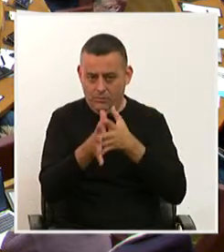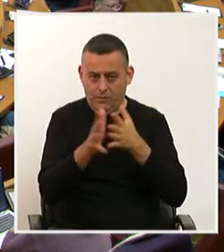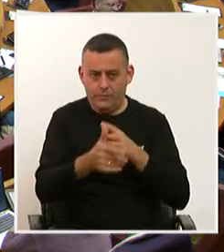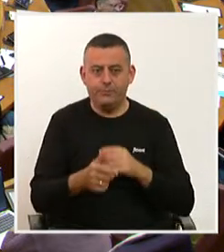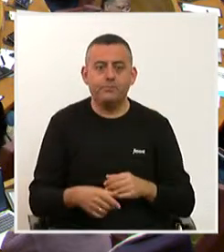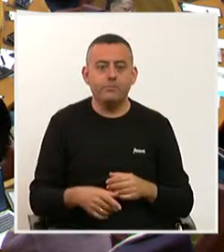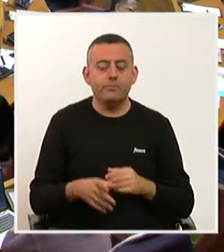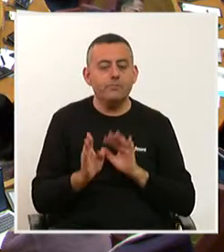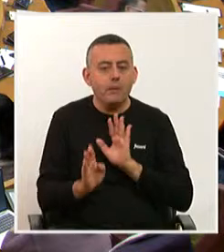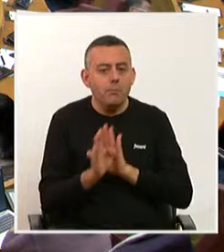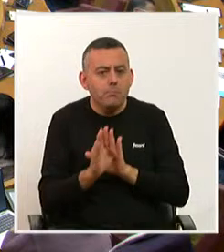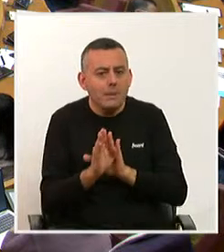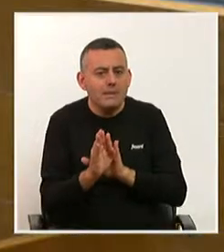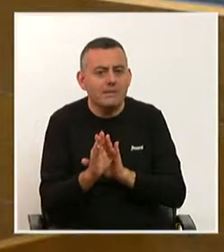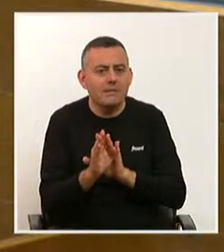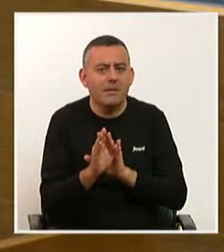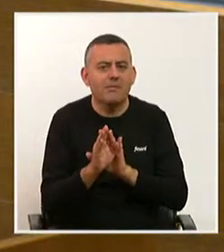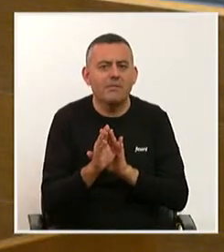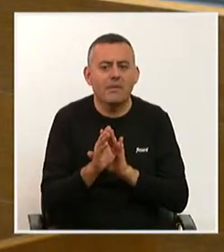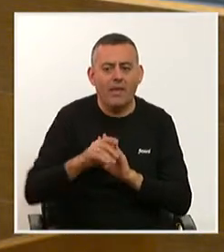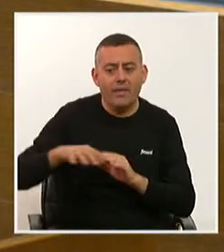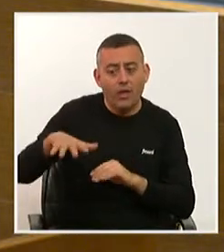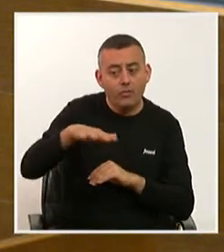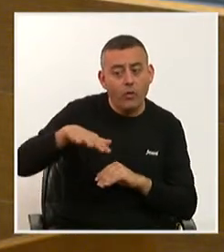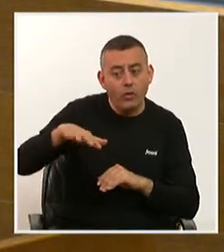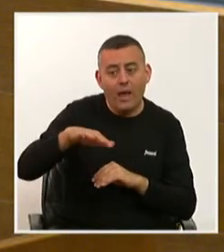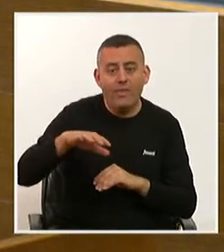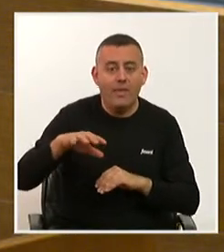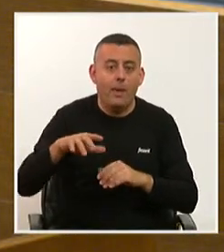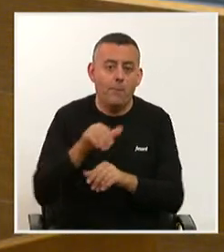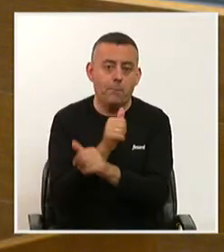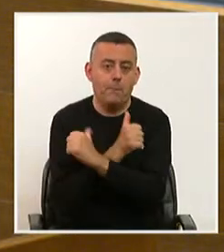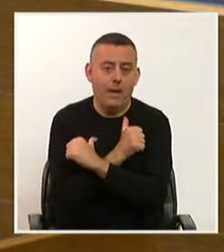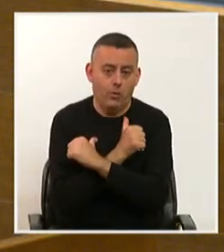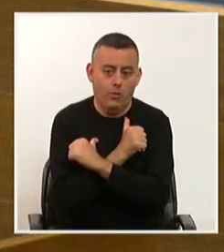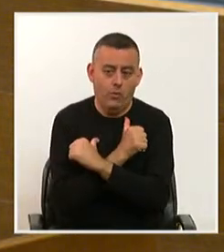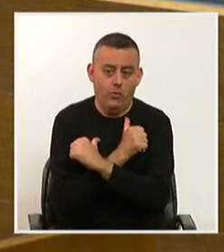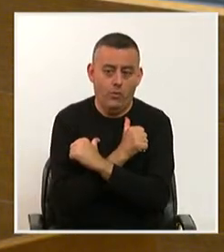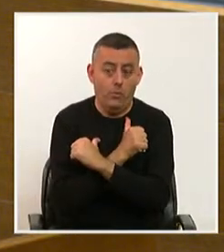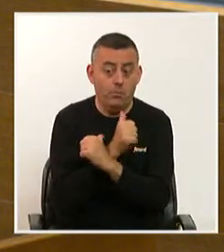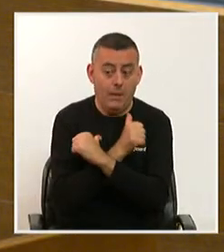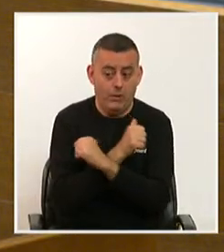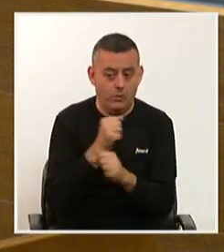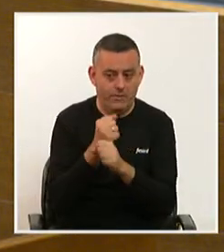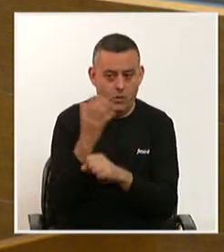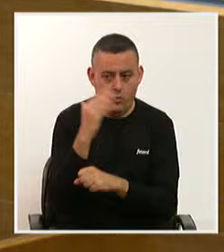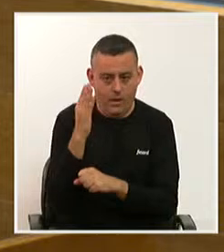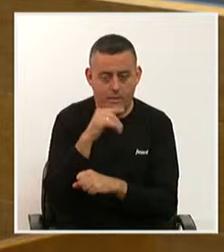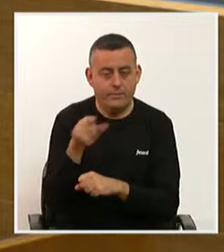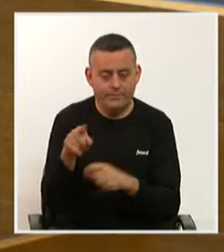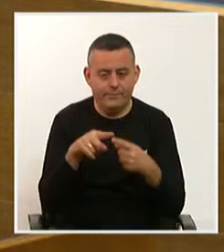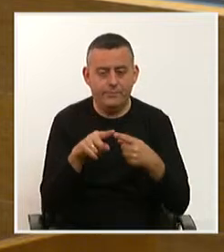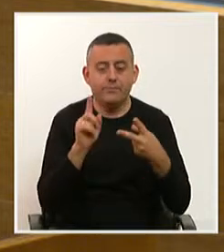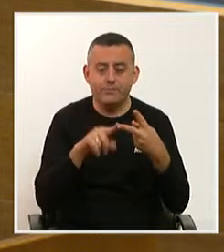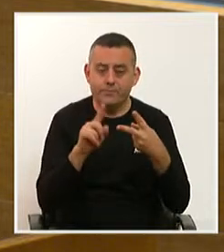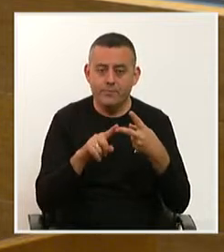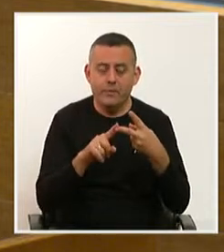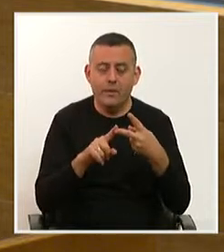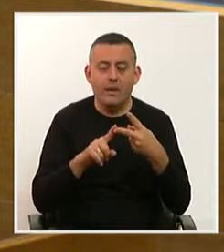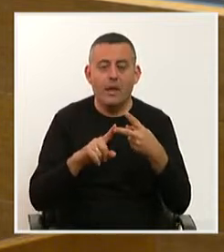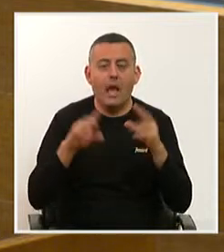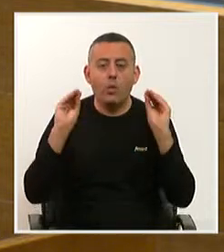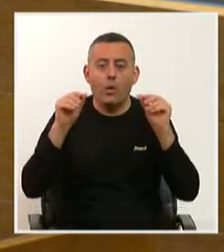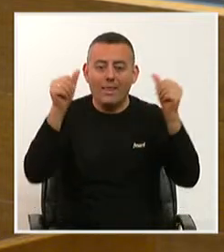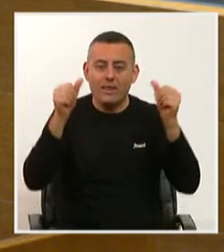persistencia de desempleo es decir que no haya trabajo que la gente est en el paro bajo nivel educativo y